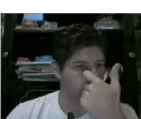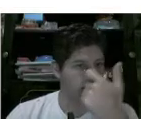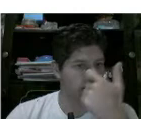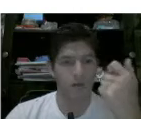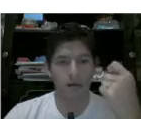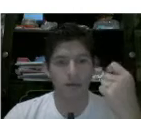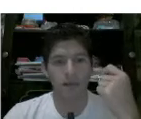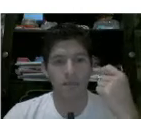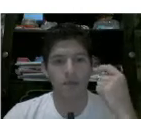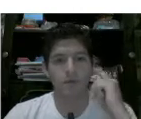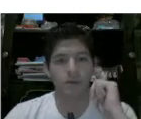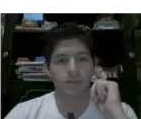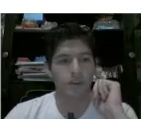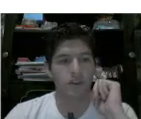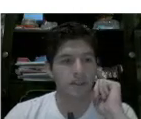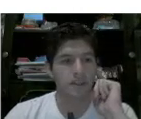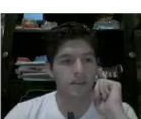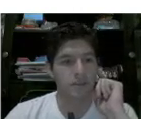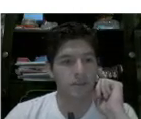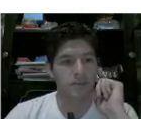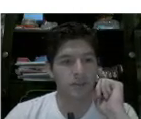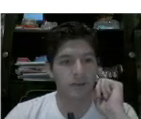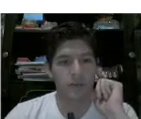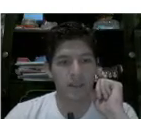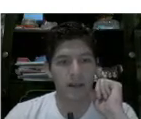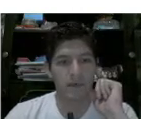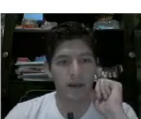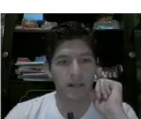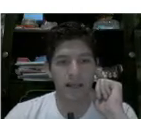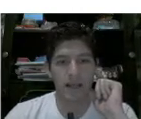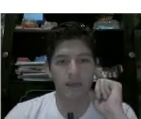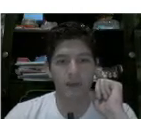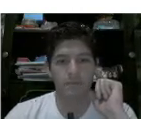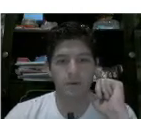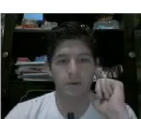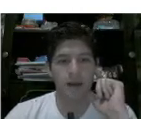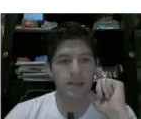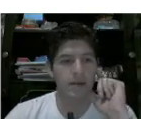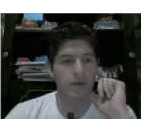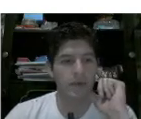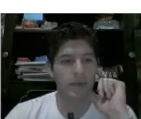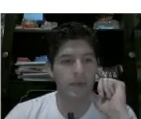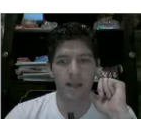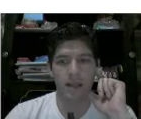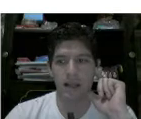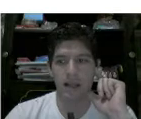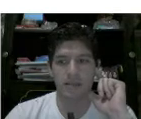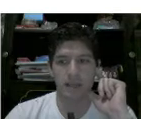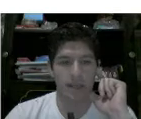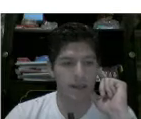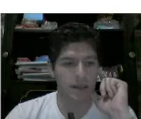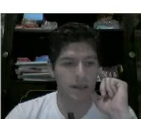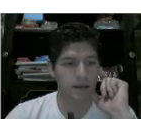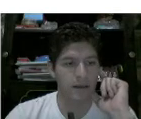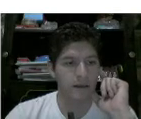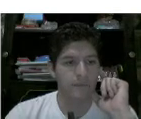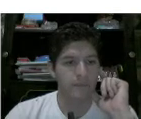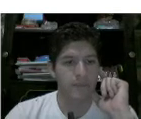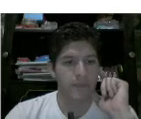Debe buscar alguna ruta que pase por la zona de hospitales de Tlalpan. Usted debe pedir que lo bajen en la calle Fray Pedro Gante o bien en la calle